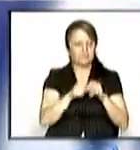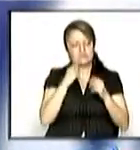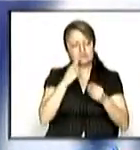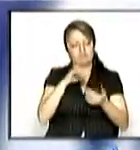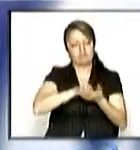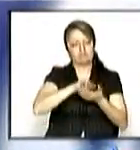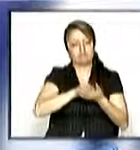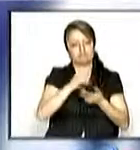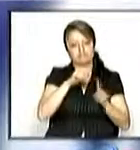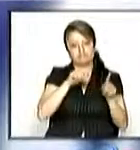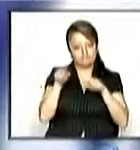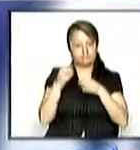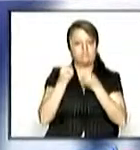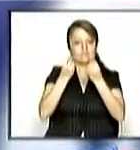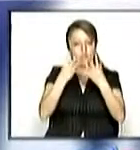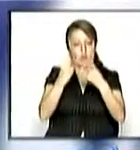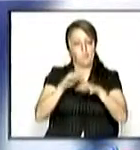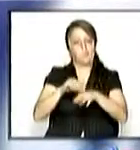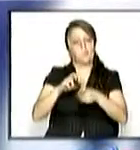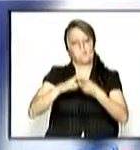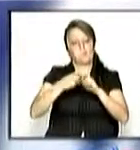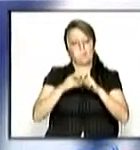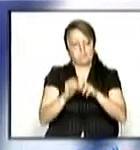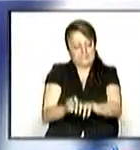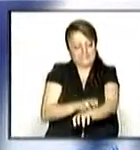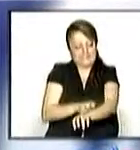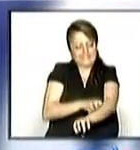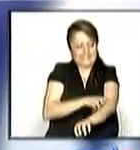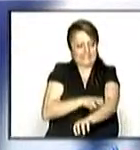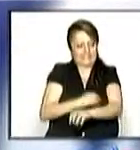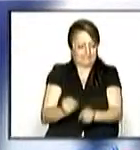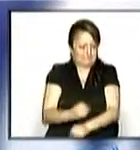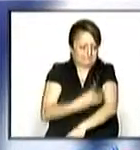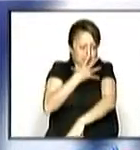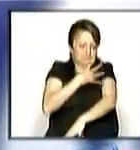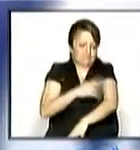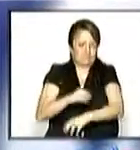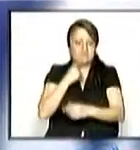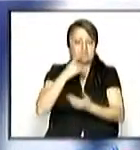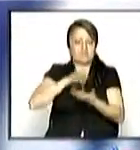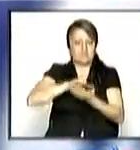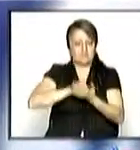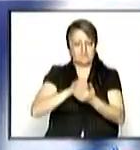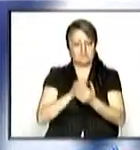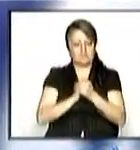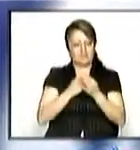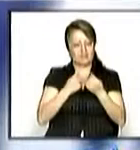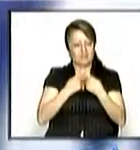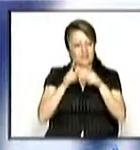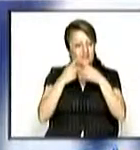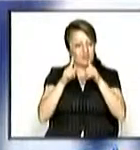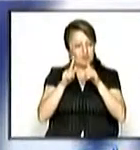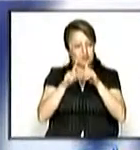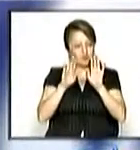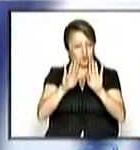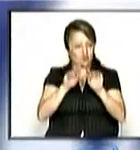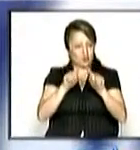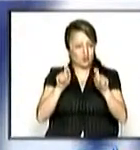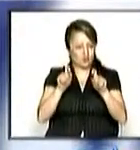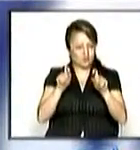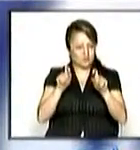genera alergias. Los acrílicos tienen, se llama dimetacrilato de metilo, su composición